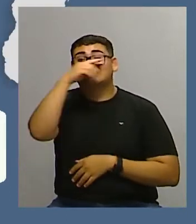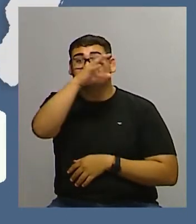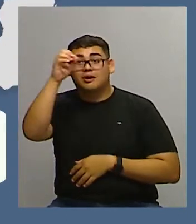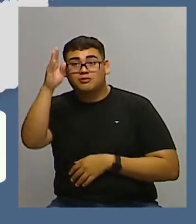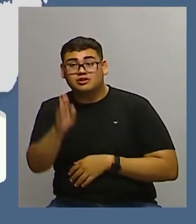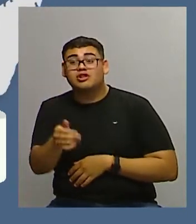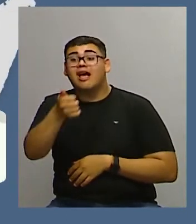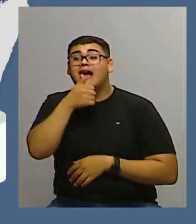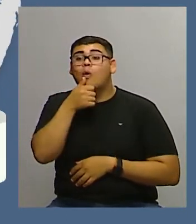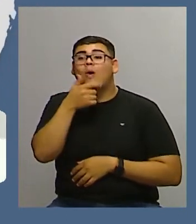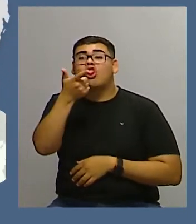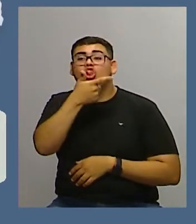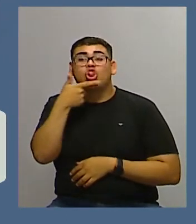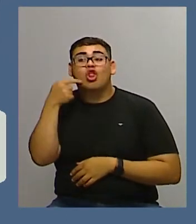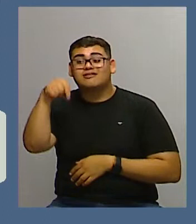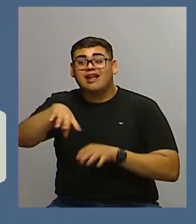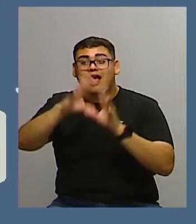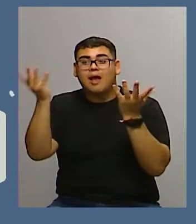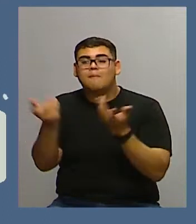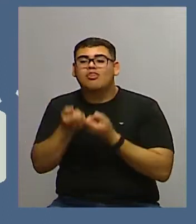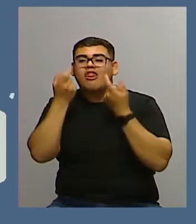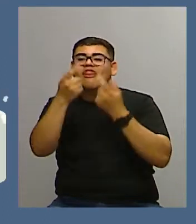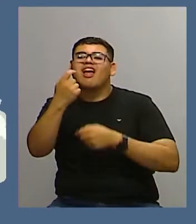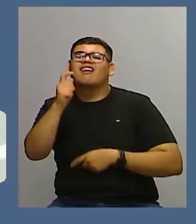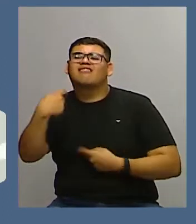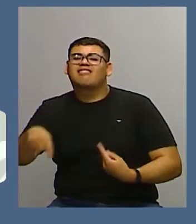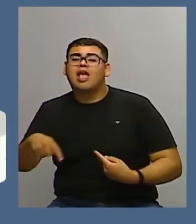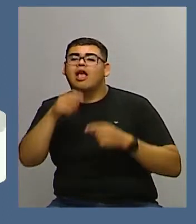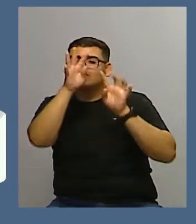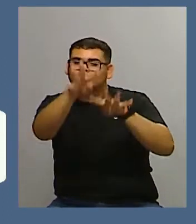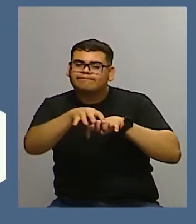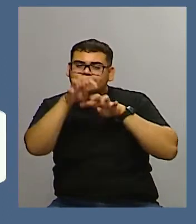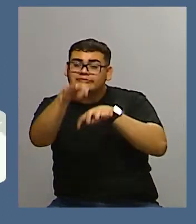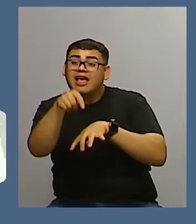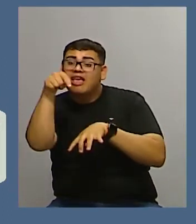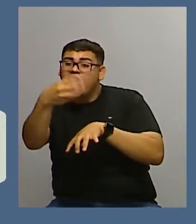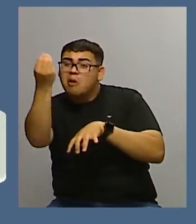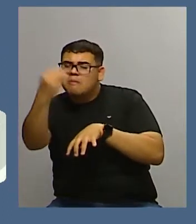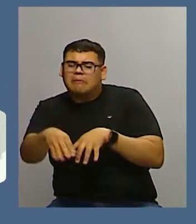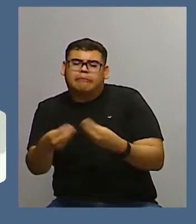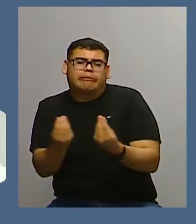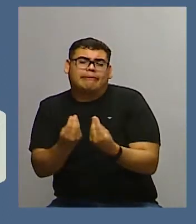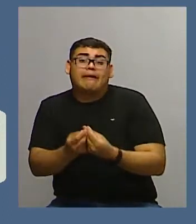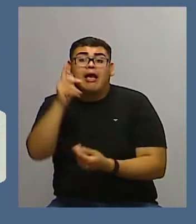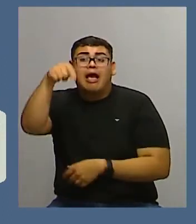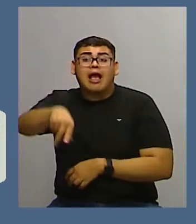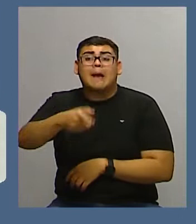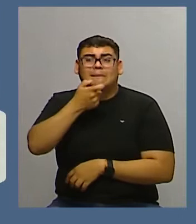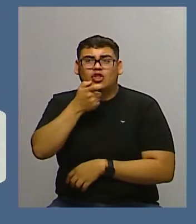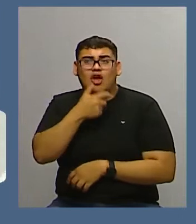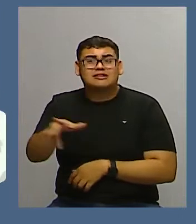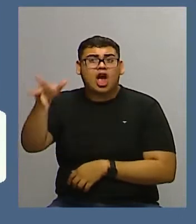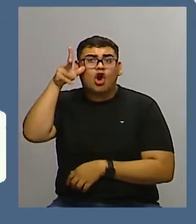dulce en el mundo se destina a la agricultura, con una pérdida enorme Acá en Mendoza el 80% del agua se